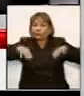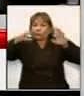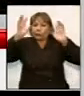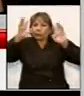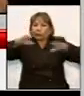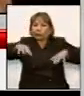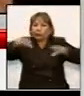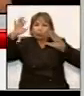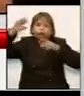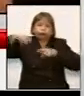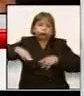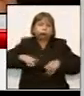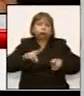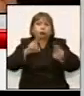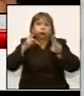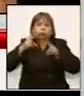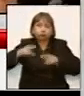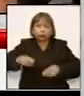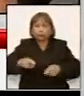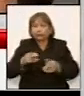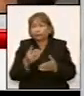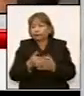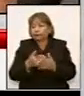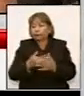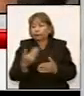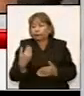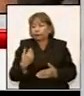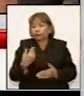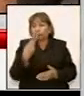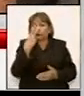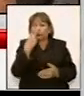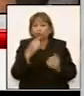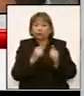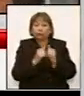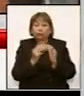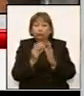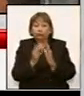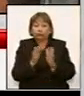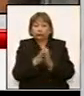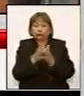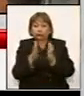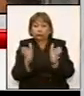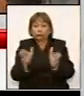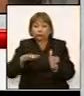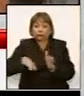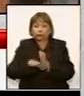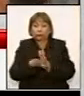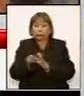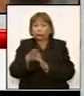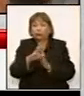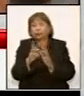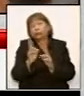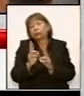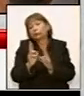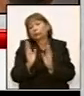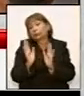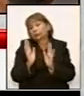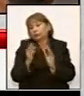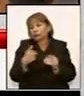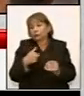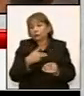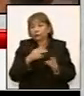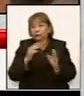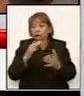caído huaicos y recién hace dos días se ha abierto el acceso y esperemos no tener